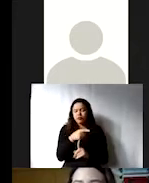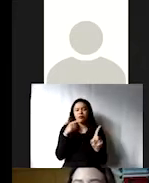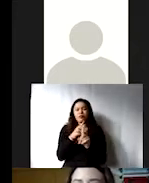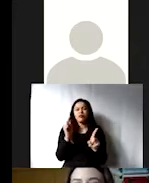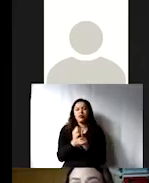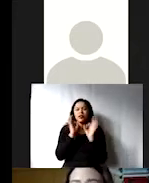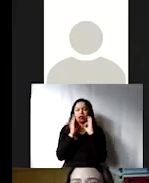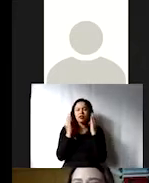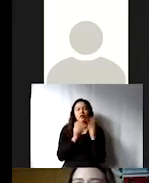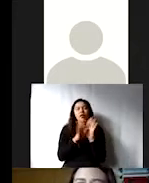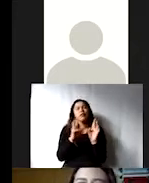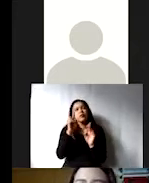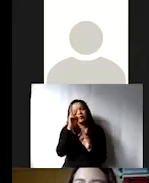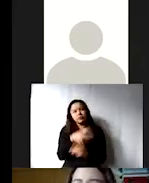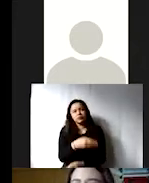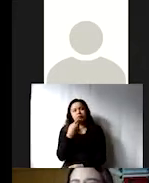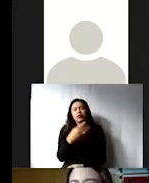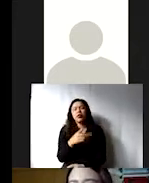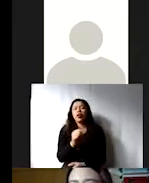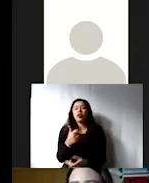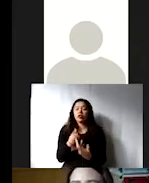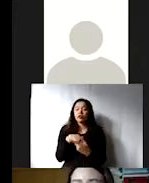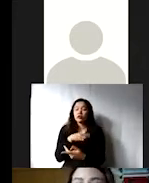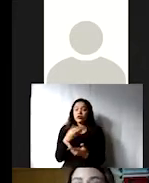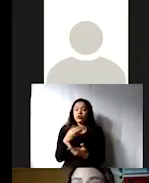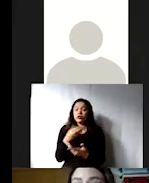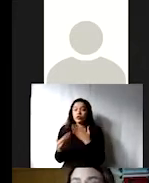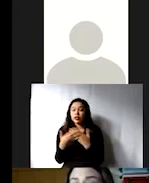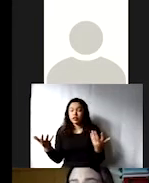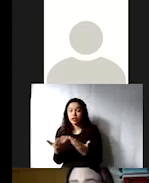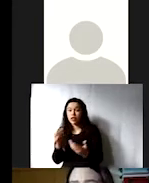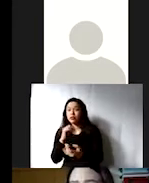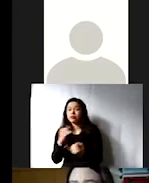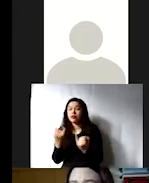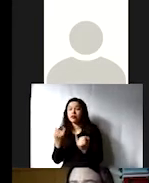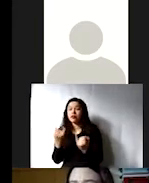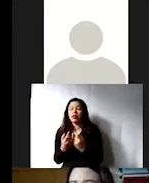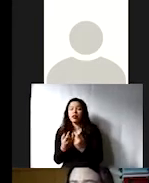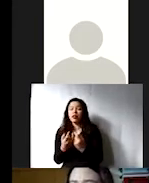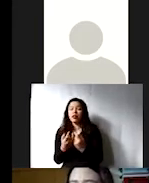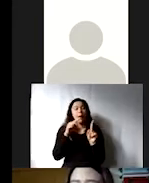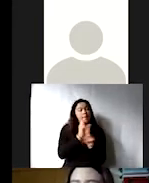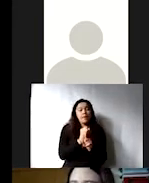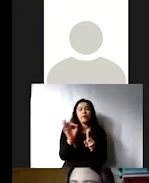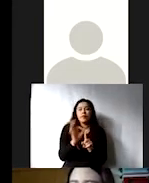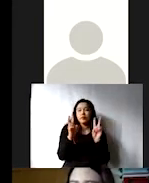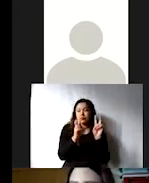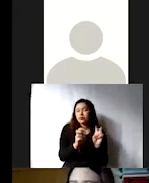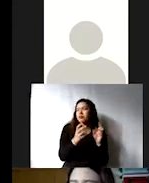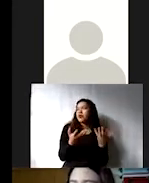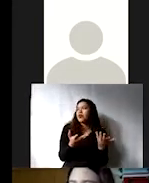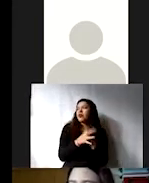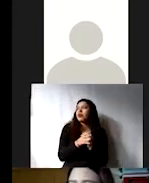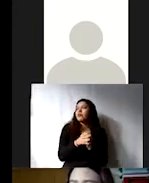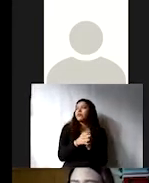holística, porque puede que alguna de las otras acciones que estén haciendo le contribuya a metas que se relacionen a lo